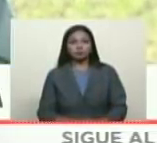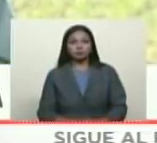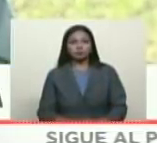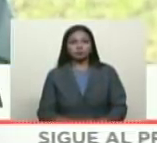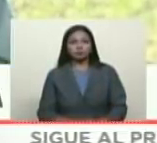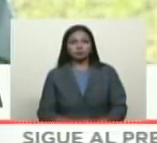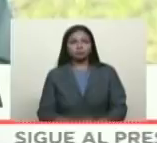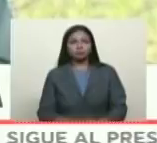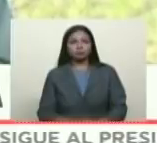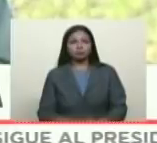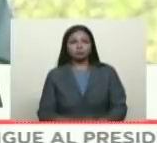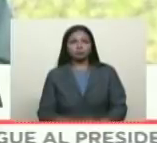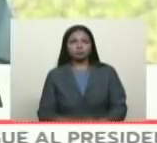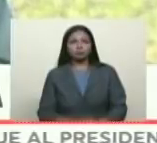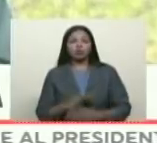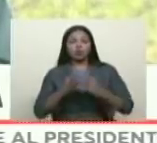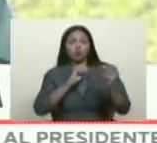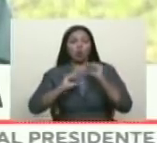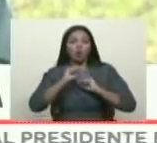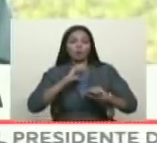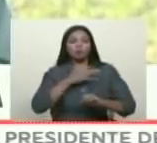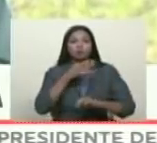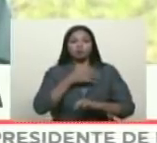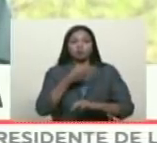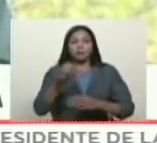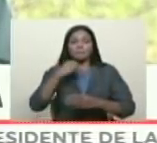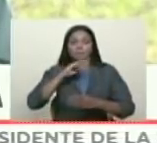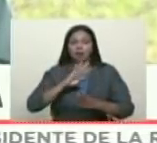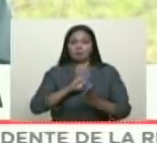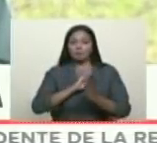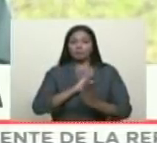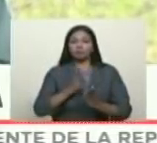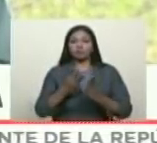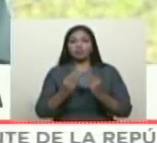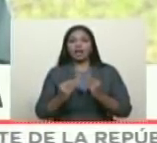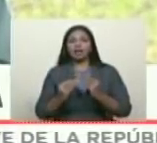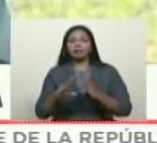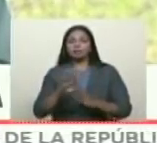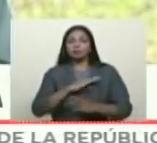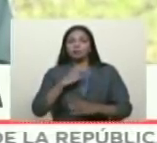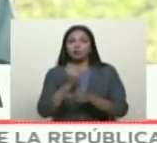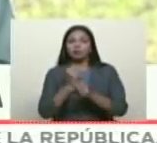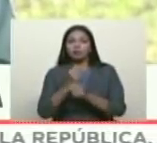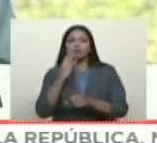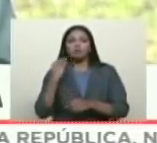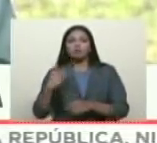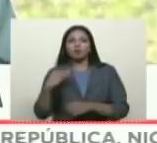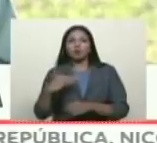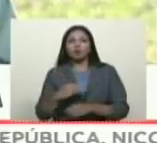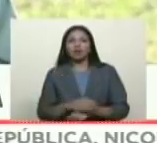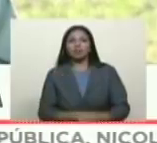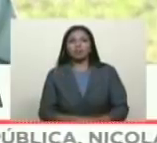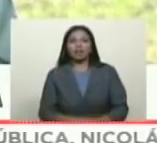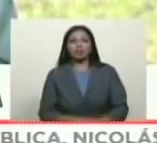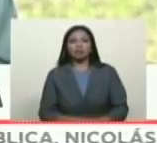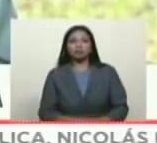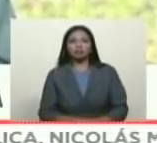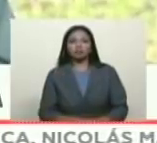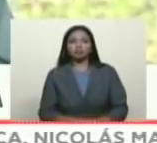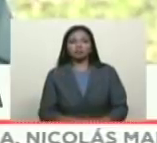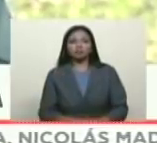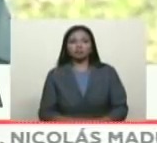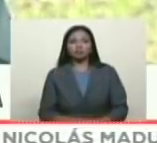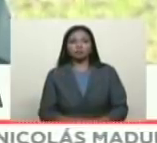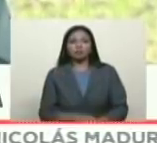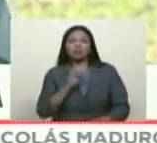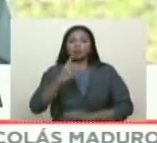Con todos los movimientos sociales que forman parte de la gran misión Chamba Juvenil. Seguir avanzando.